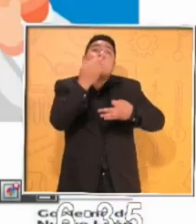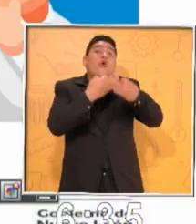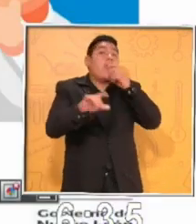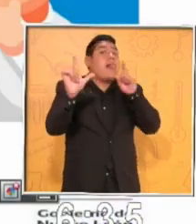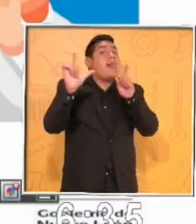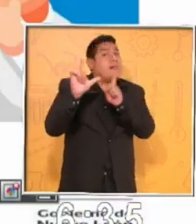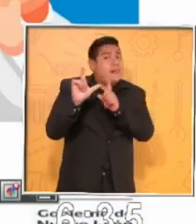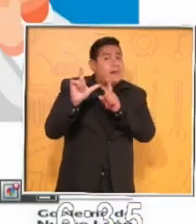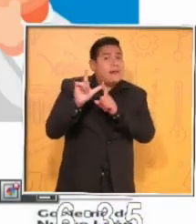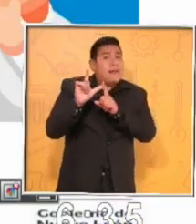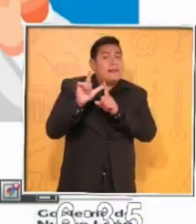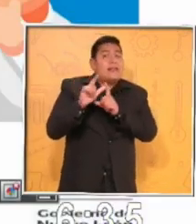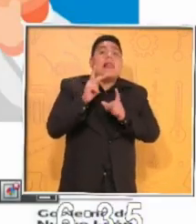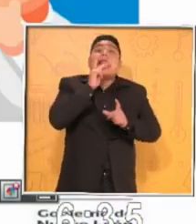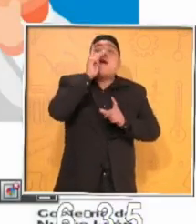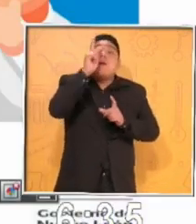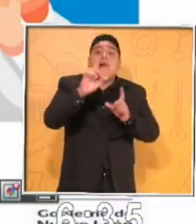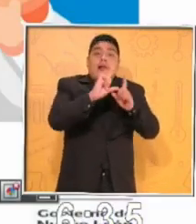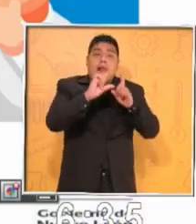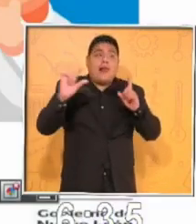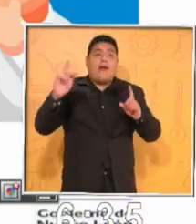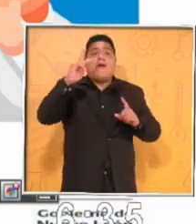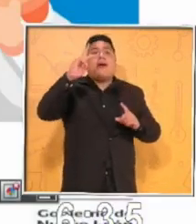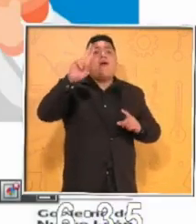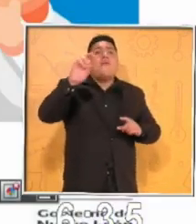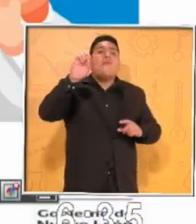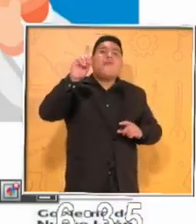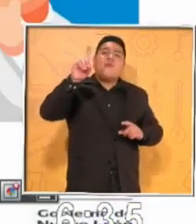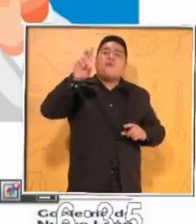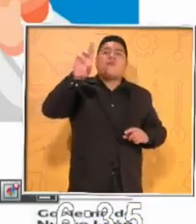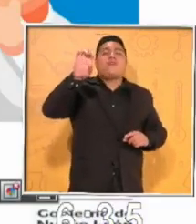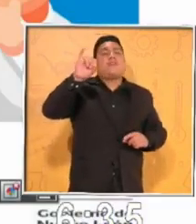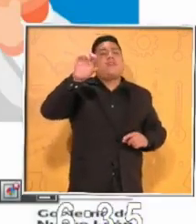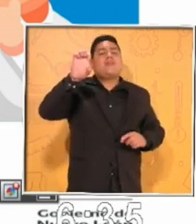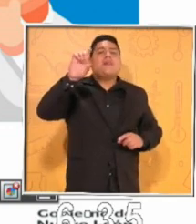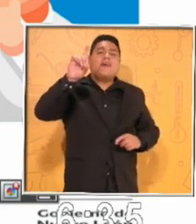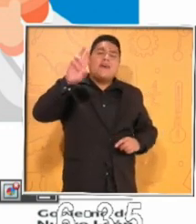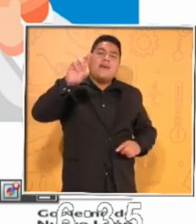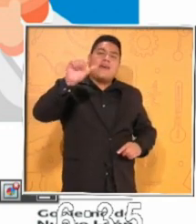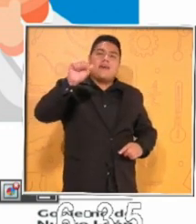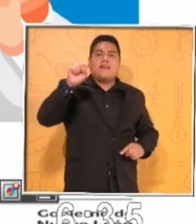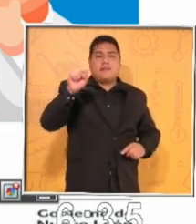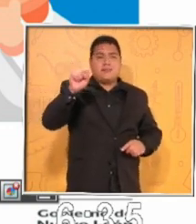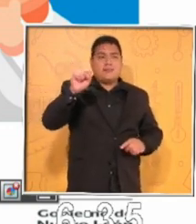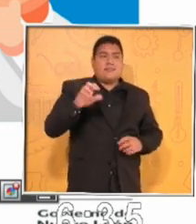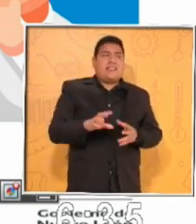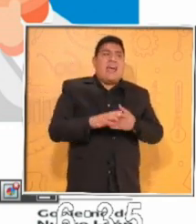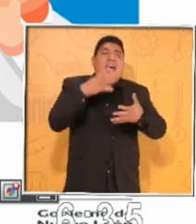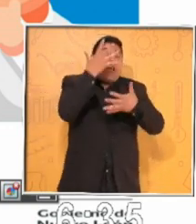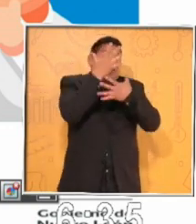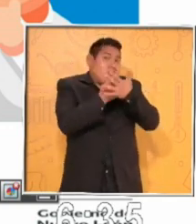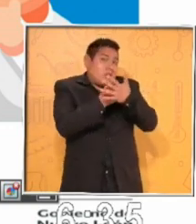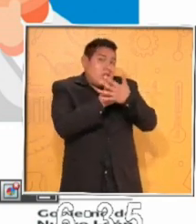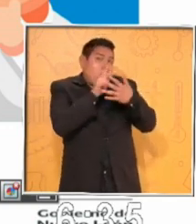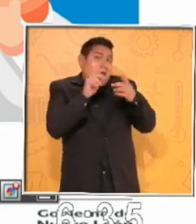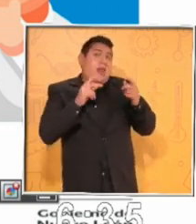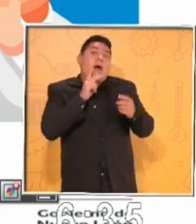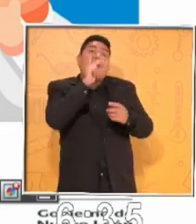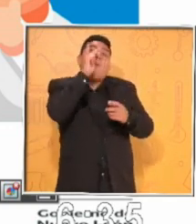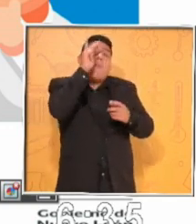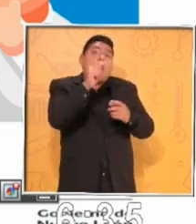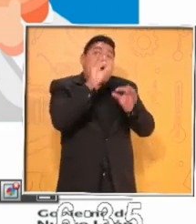pudrieras, está escondida una palabra clave en el desarrollo del